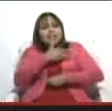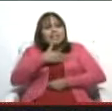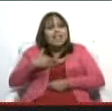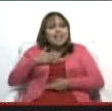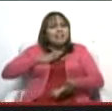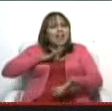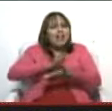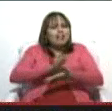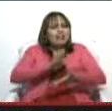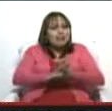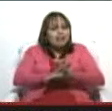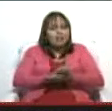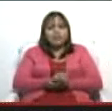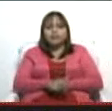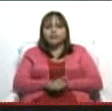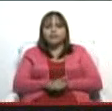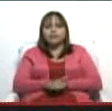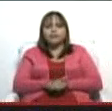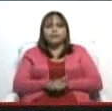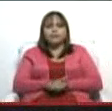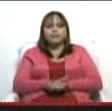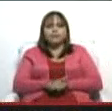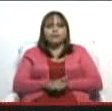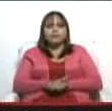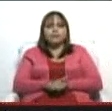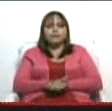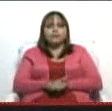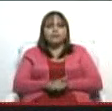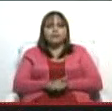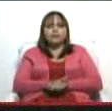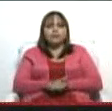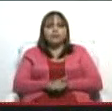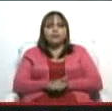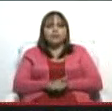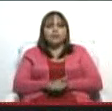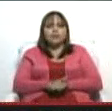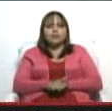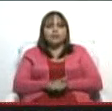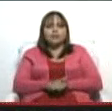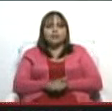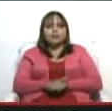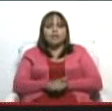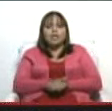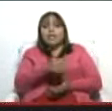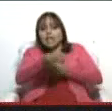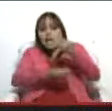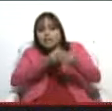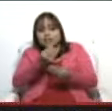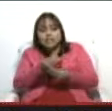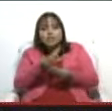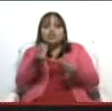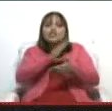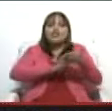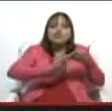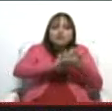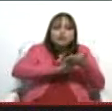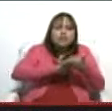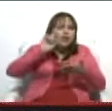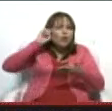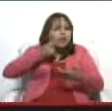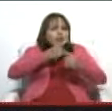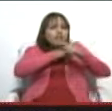transcurrir en condiciones de contraposición de ideas, en condiciones